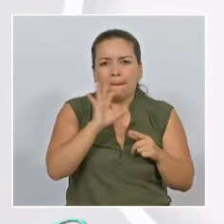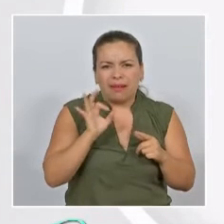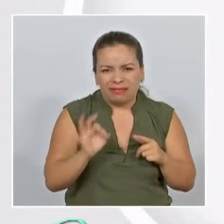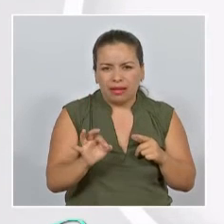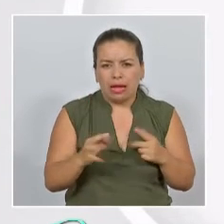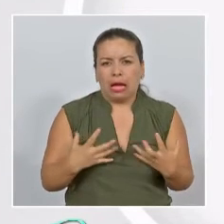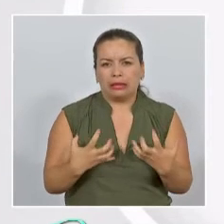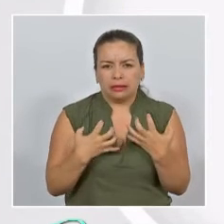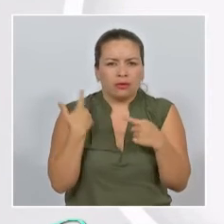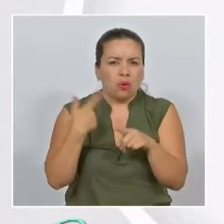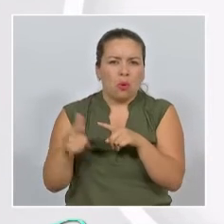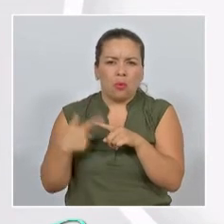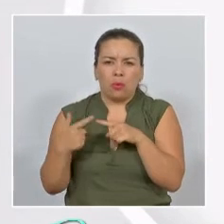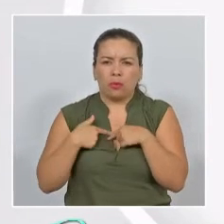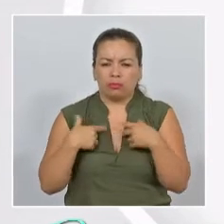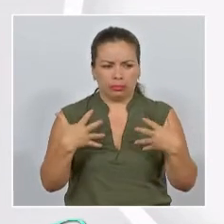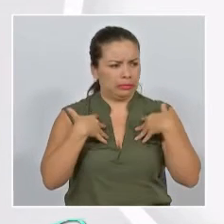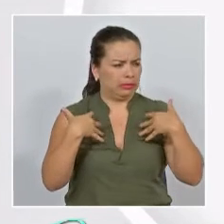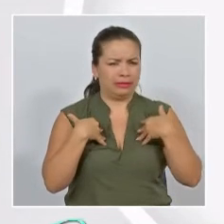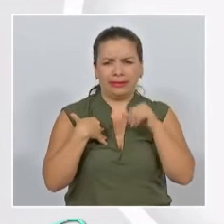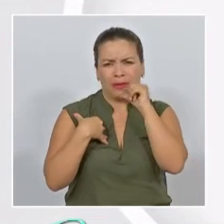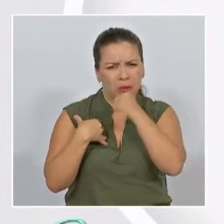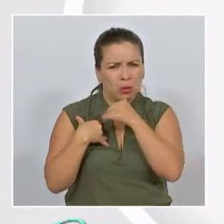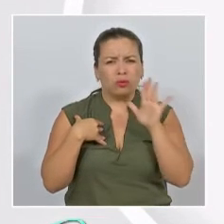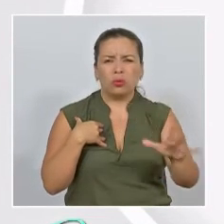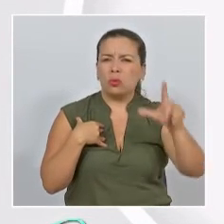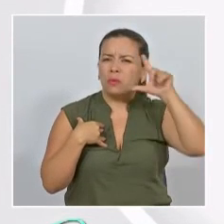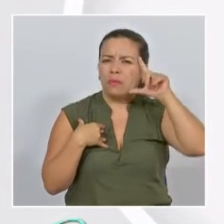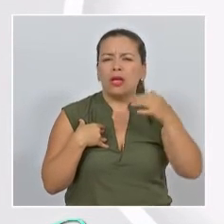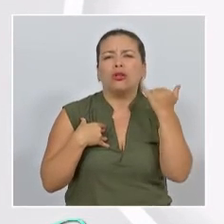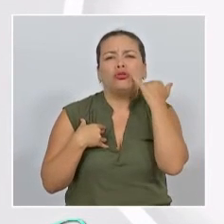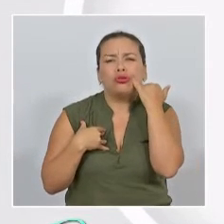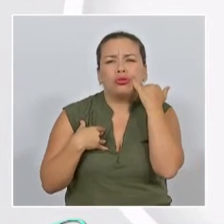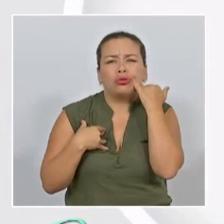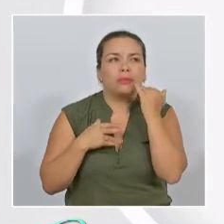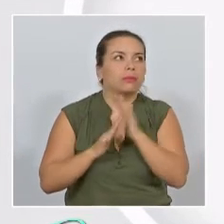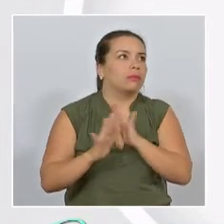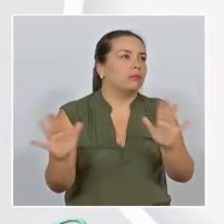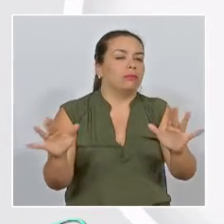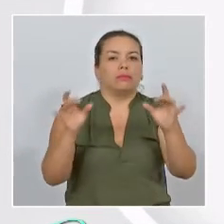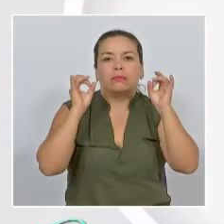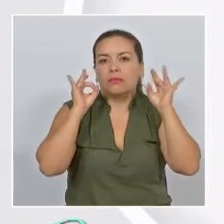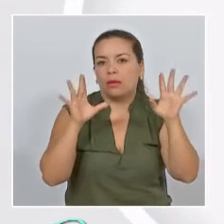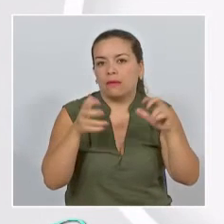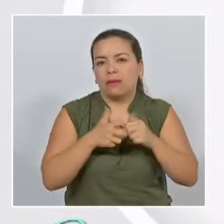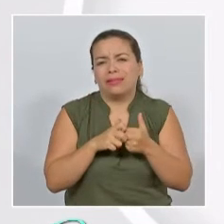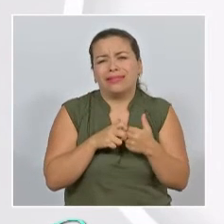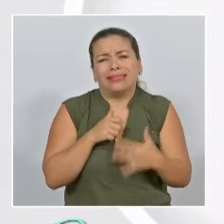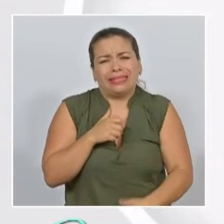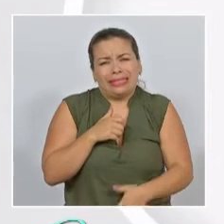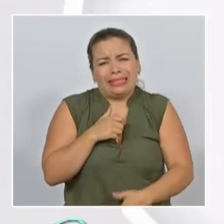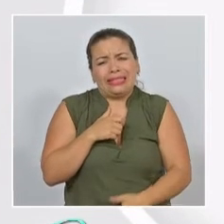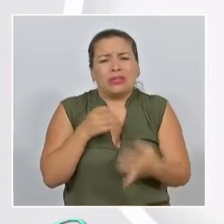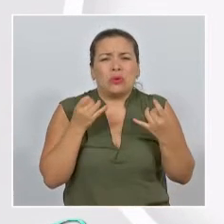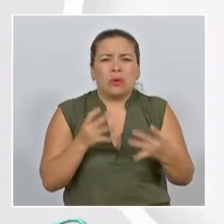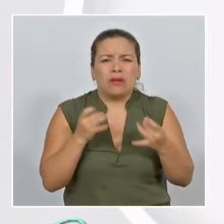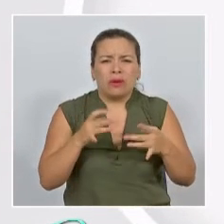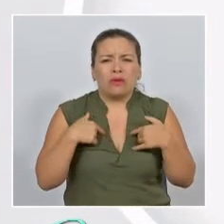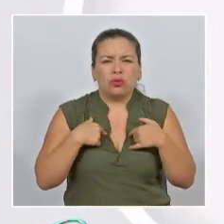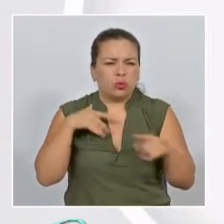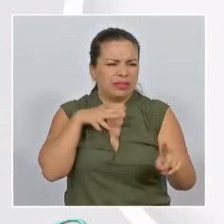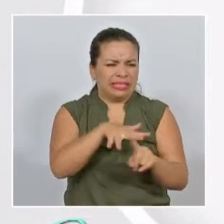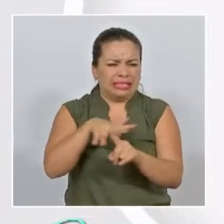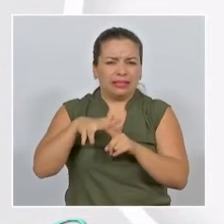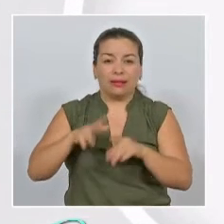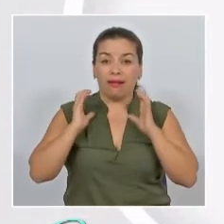todo viene y me complica. Las infecciones urinarias son más complicadas. Todos los procesos que tengan que ver con agresiones al cuerpo son